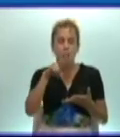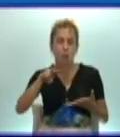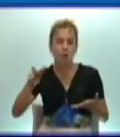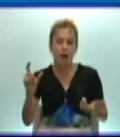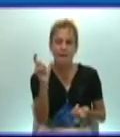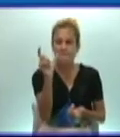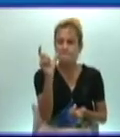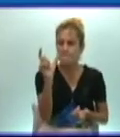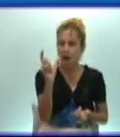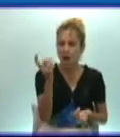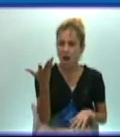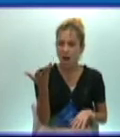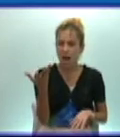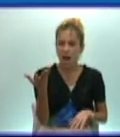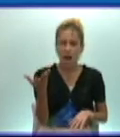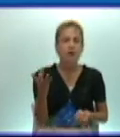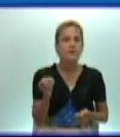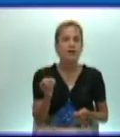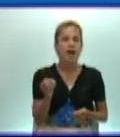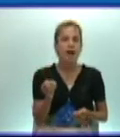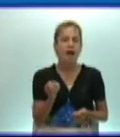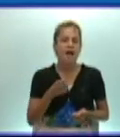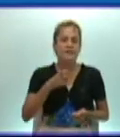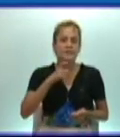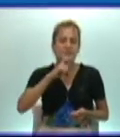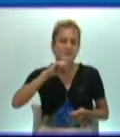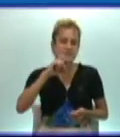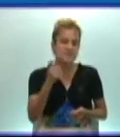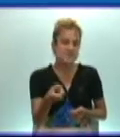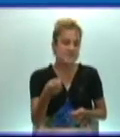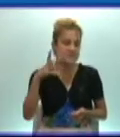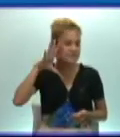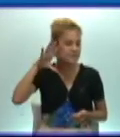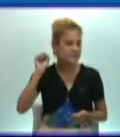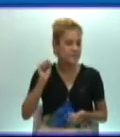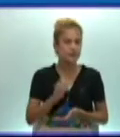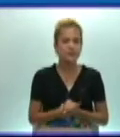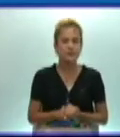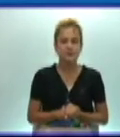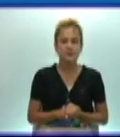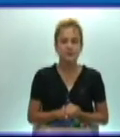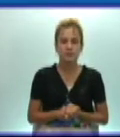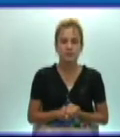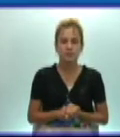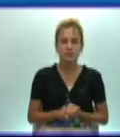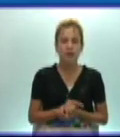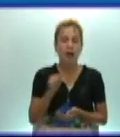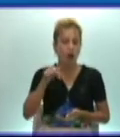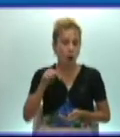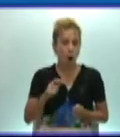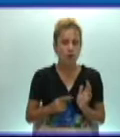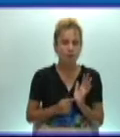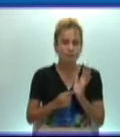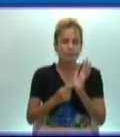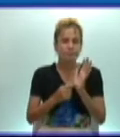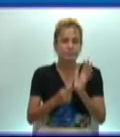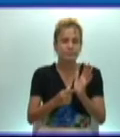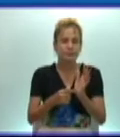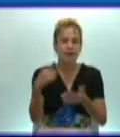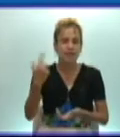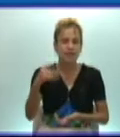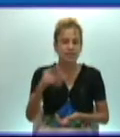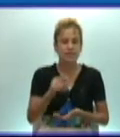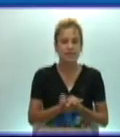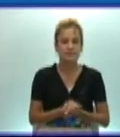o vocablos que sean de difícil comprensión. A continuación, les presentaremos la siguiente